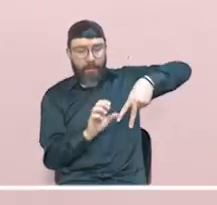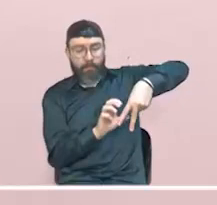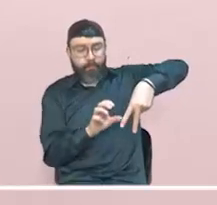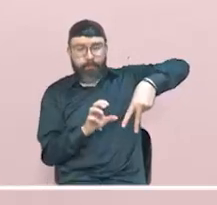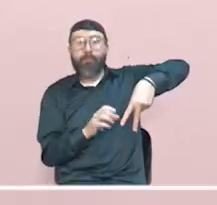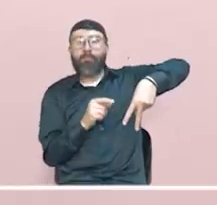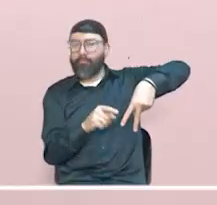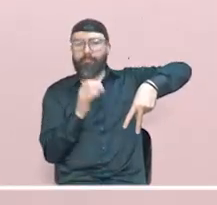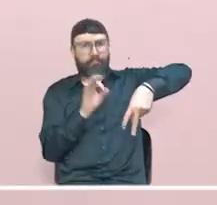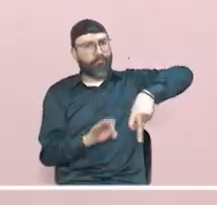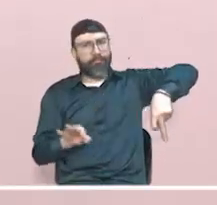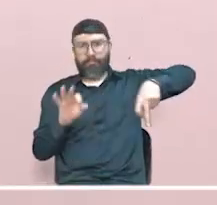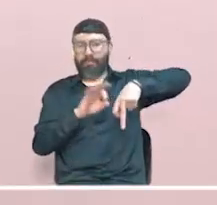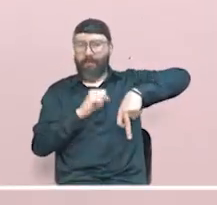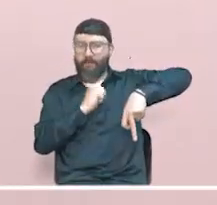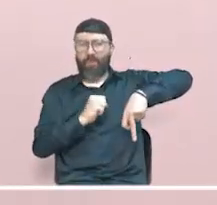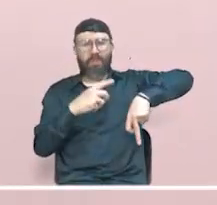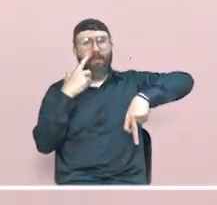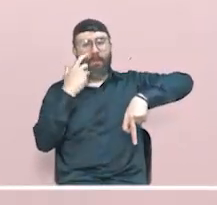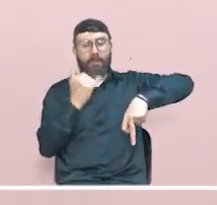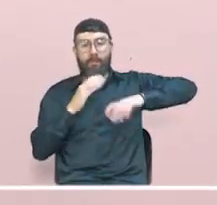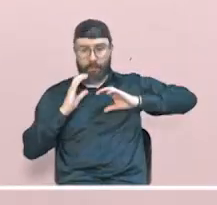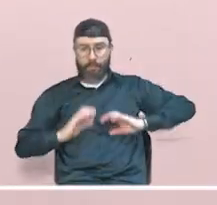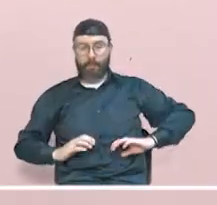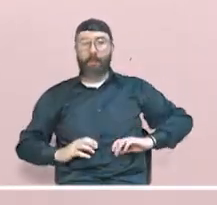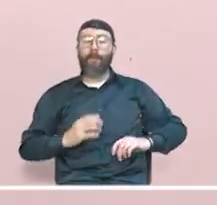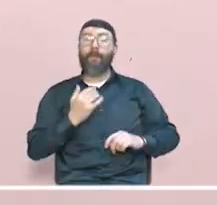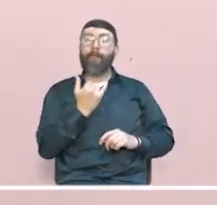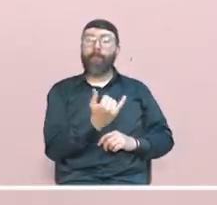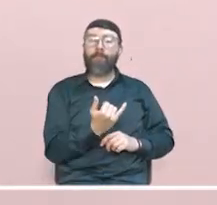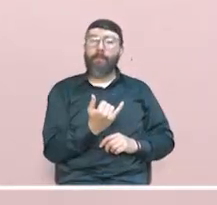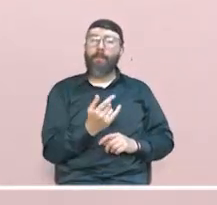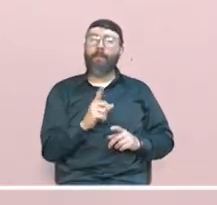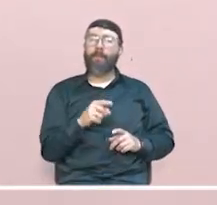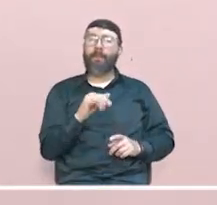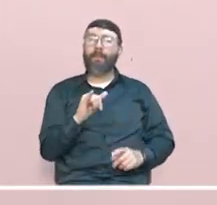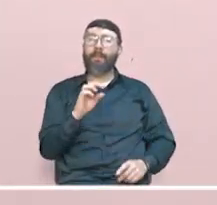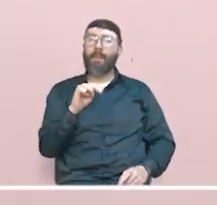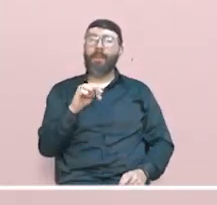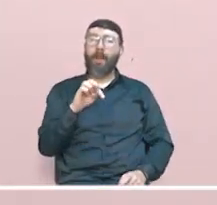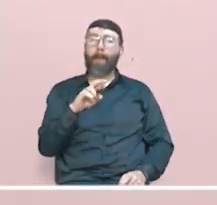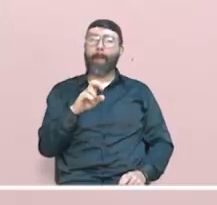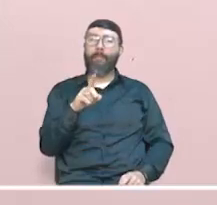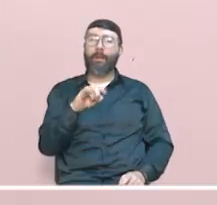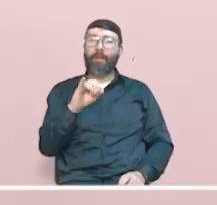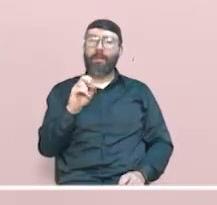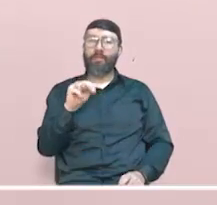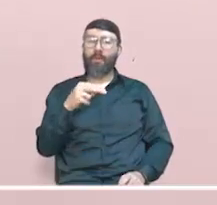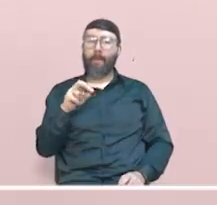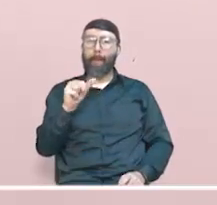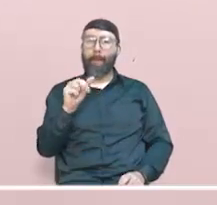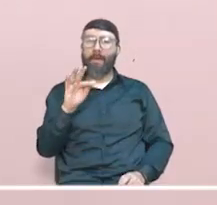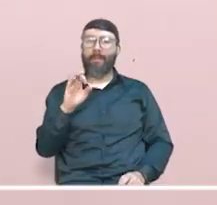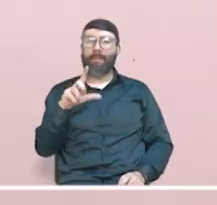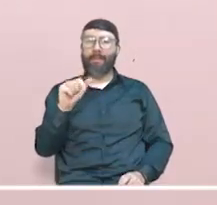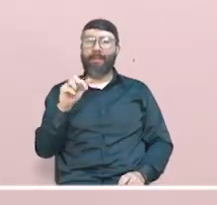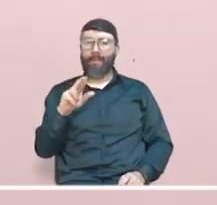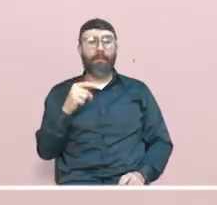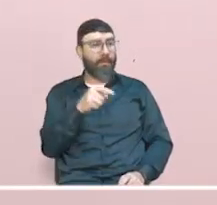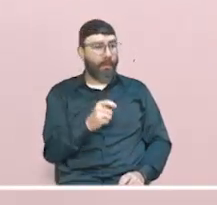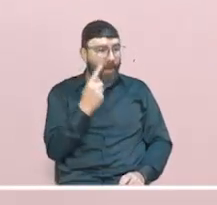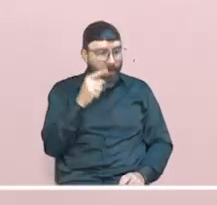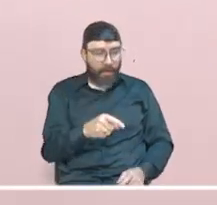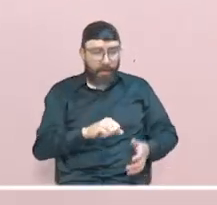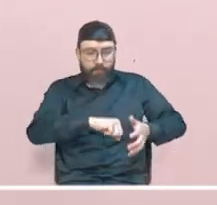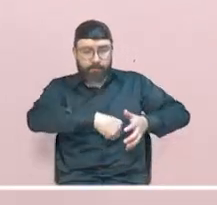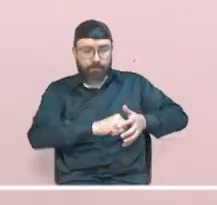muchas lesiones por hiperpresión patelar, por algunas de estas desalineaciones, lo mismo